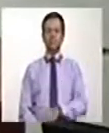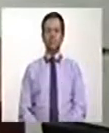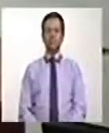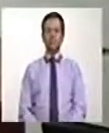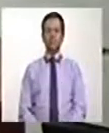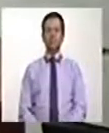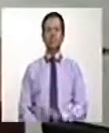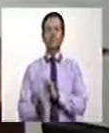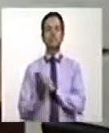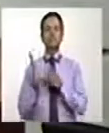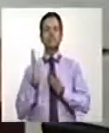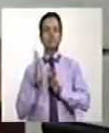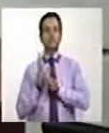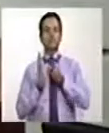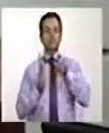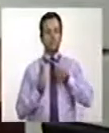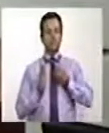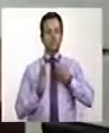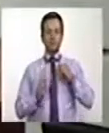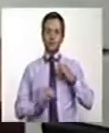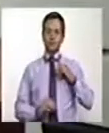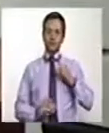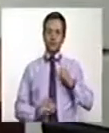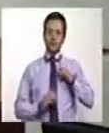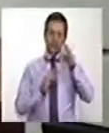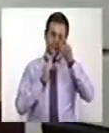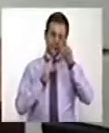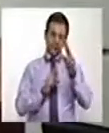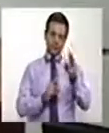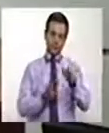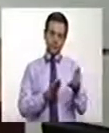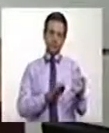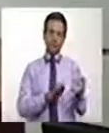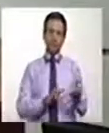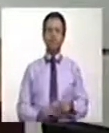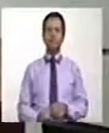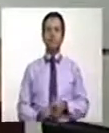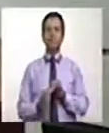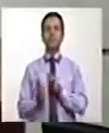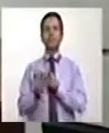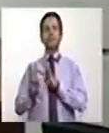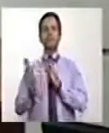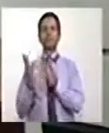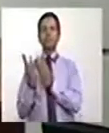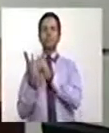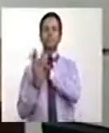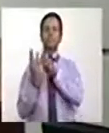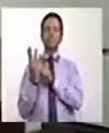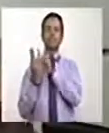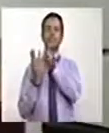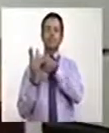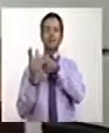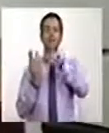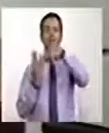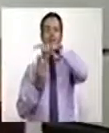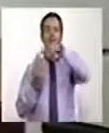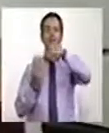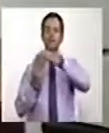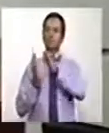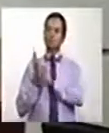por medio de la cual se expide una moción de duelo. La mesa directiva del Senado de la República, en uso de sus facultades